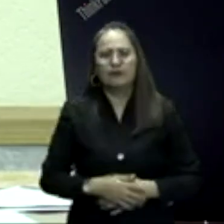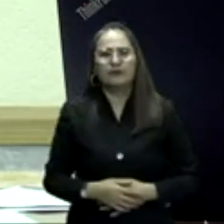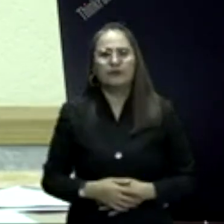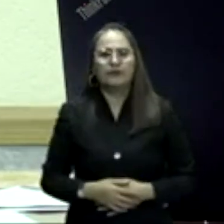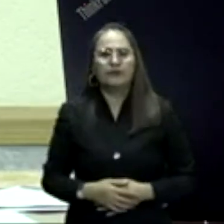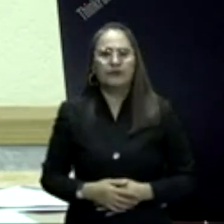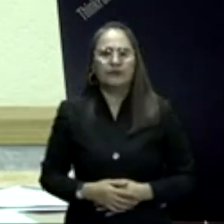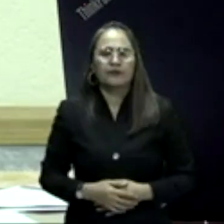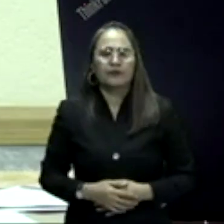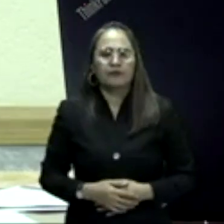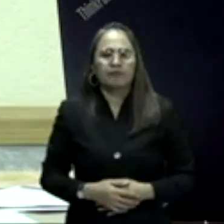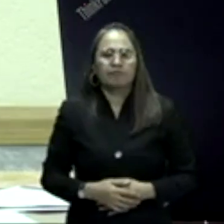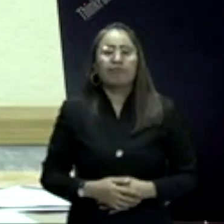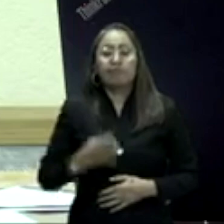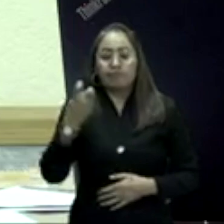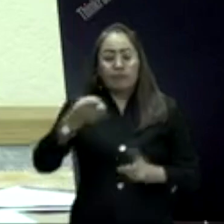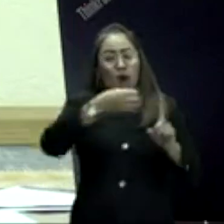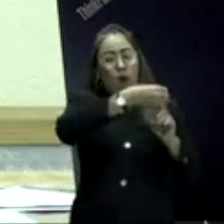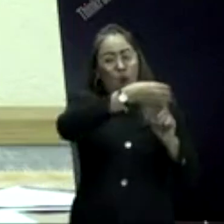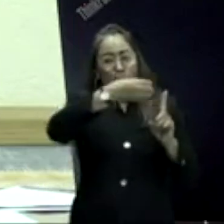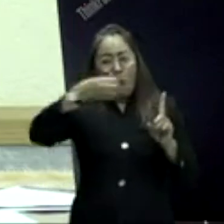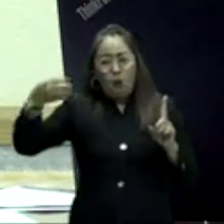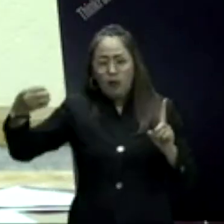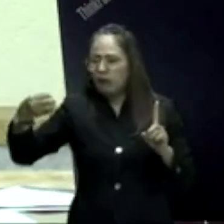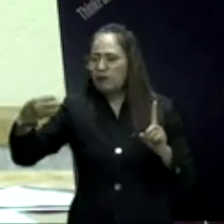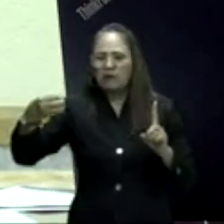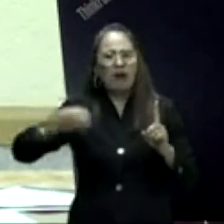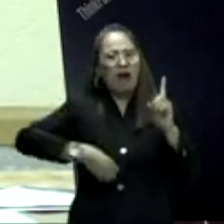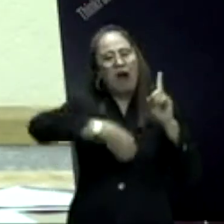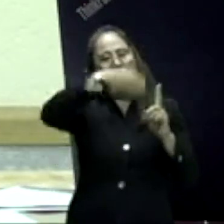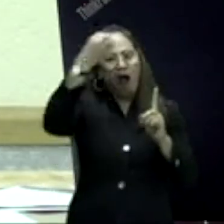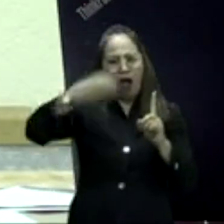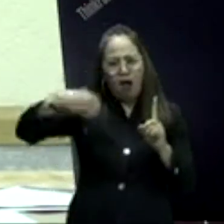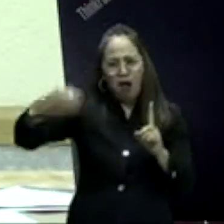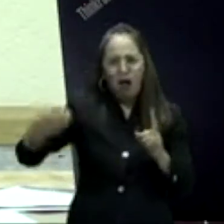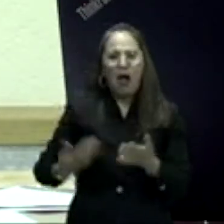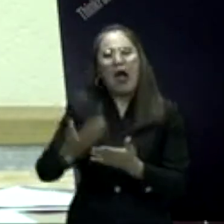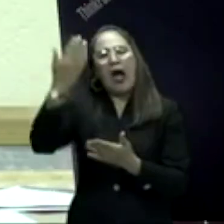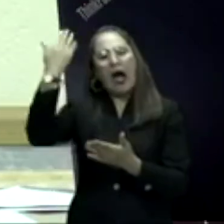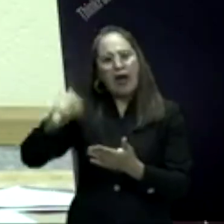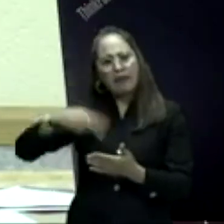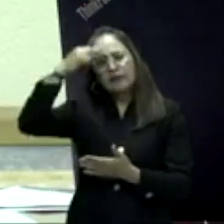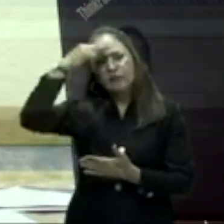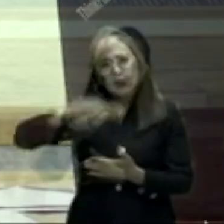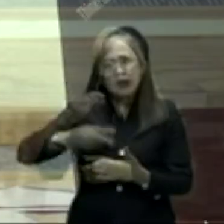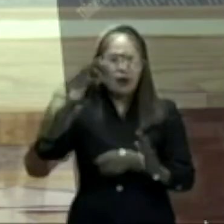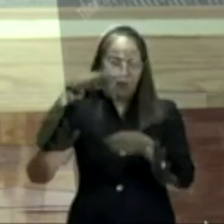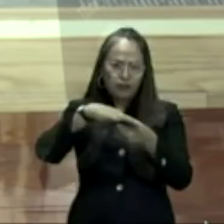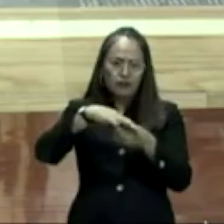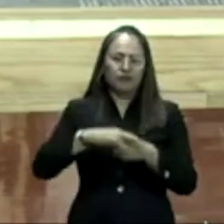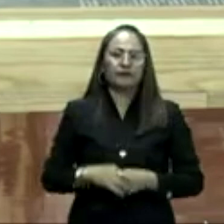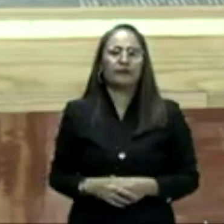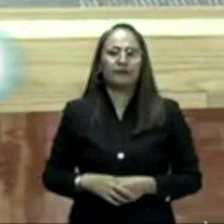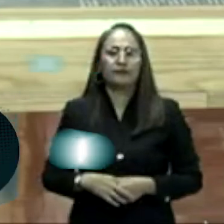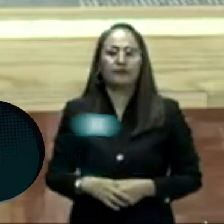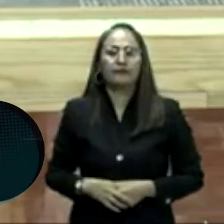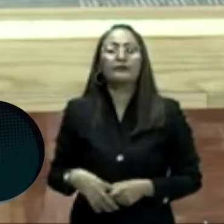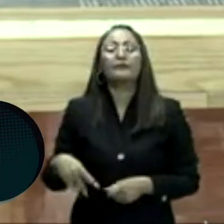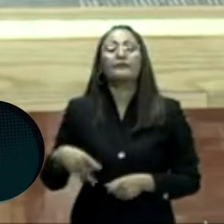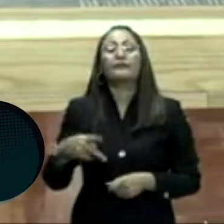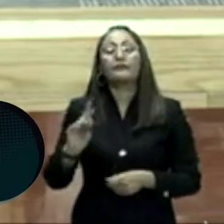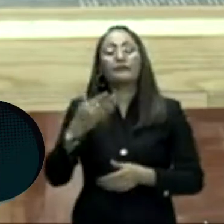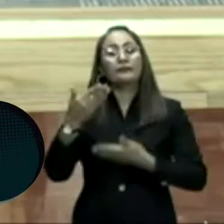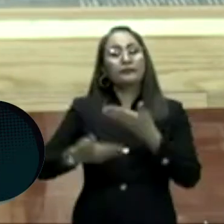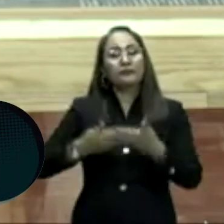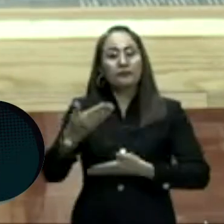rompiendo el eje articulador, el corazón del arreglo político que permitió a México transitar hacia una democracia. Sin embargo, este proceso electoral